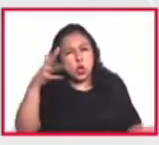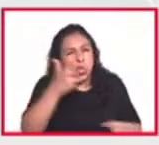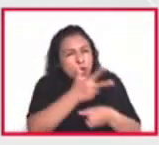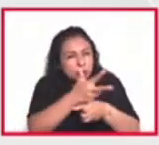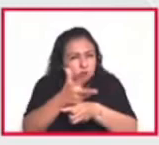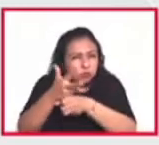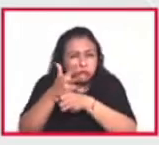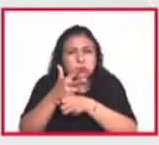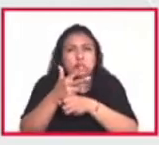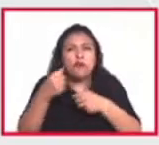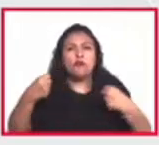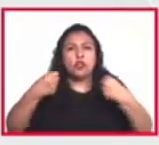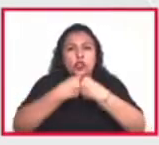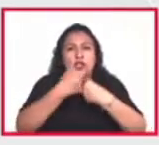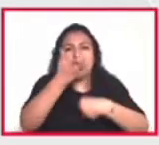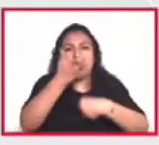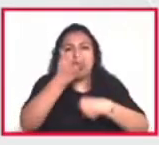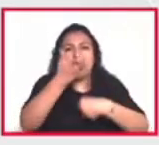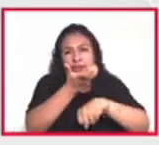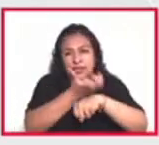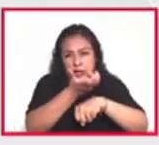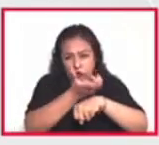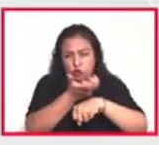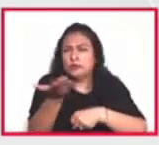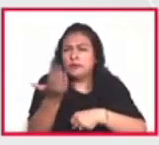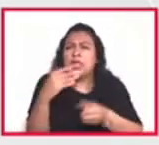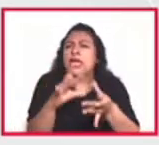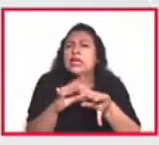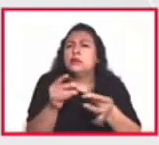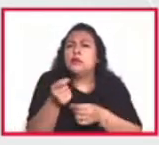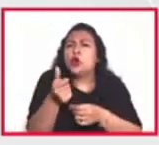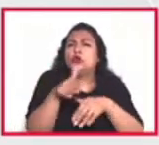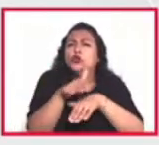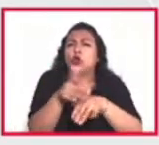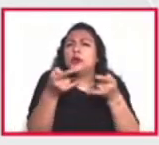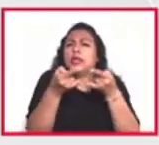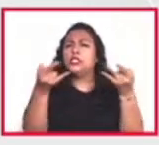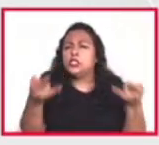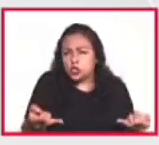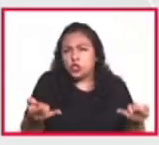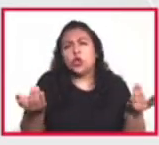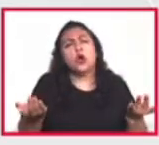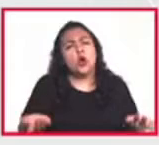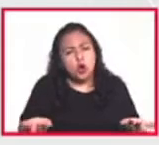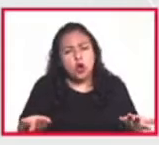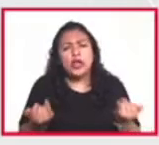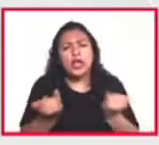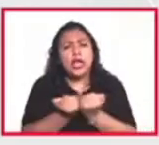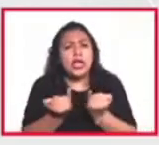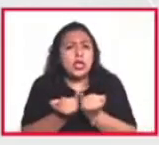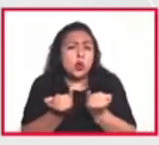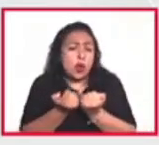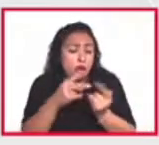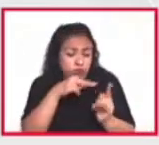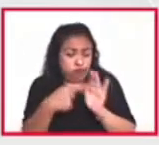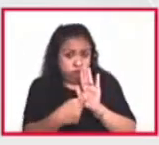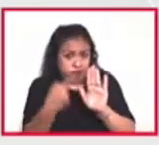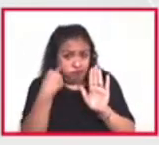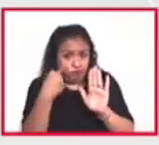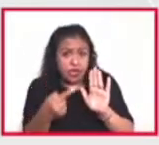en la frontera con Estados Unidos. Cuéntanos un poquito de esta historia, que tiene que ver también con pues darle visibilidad a